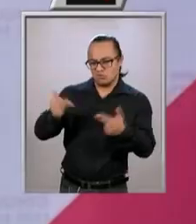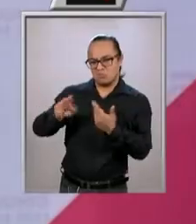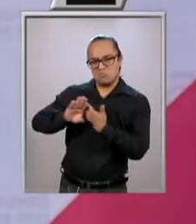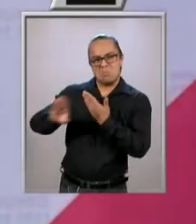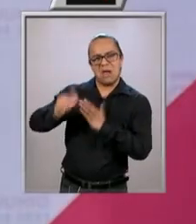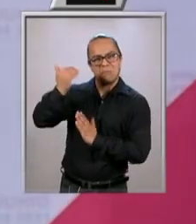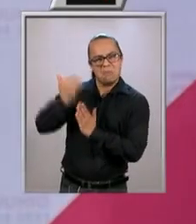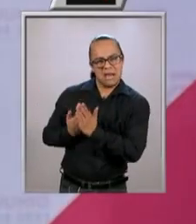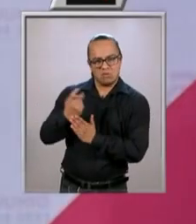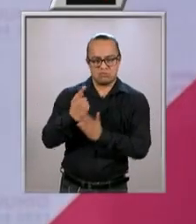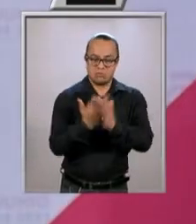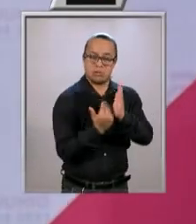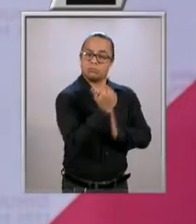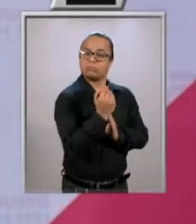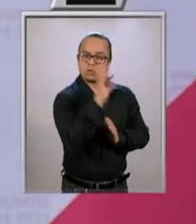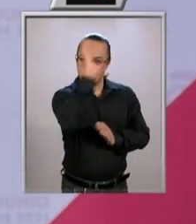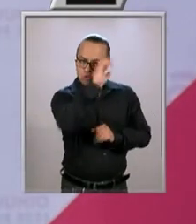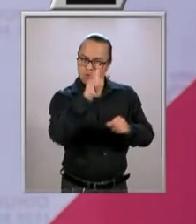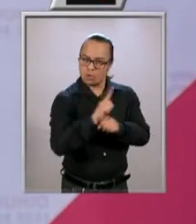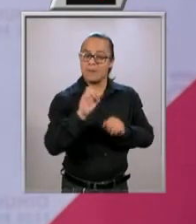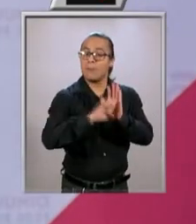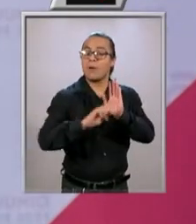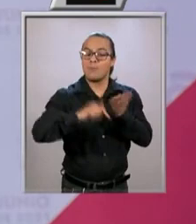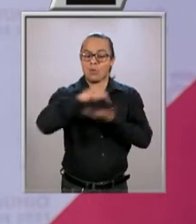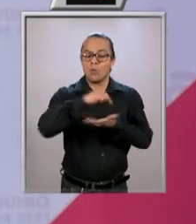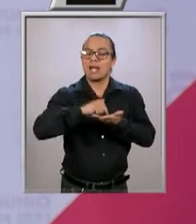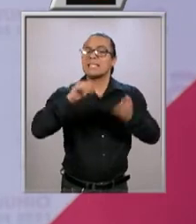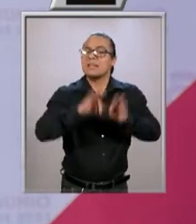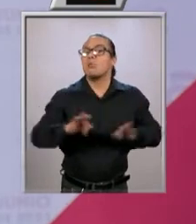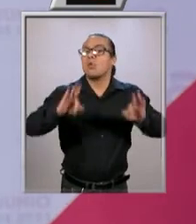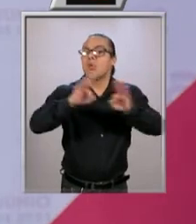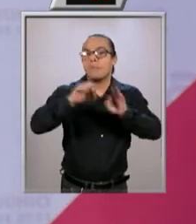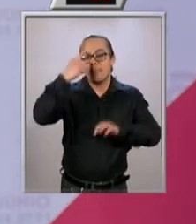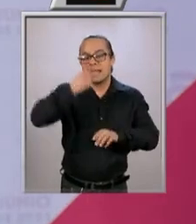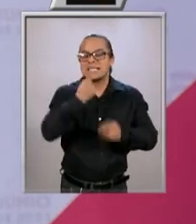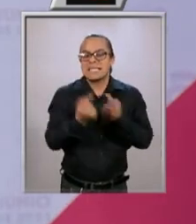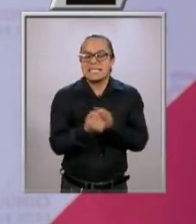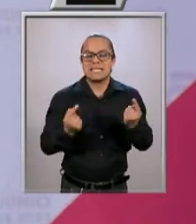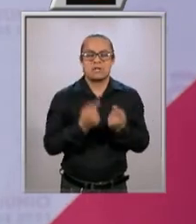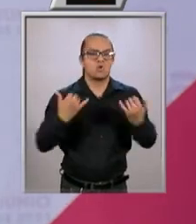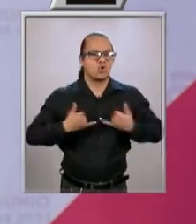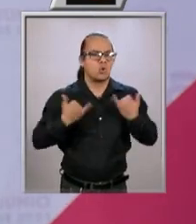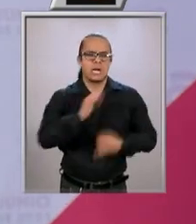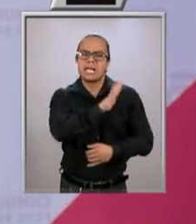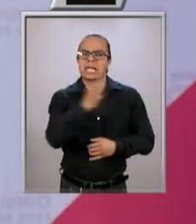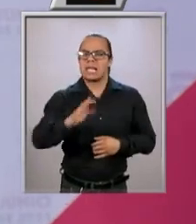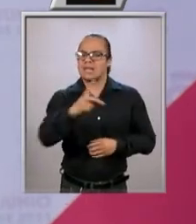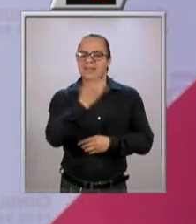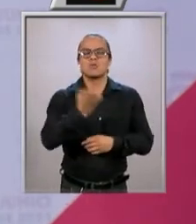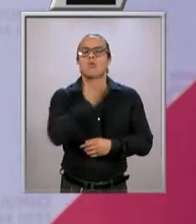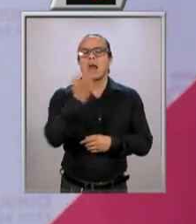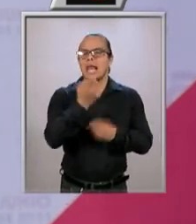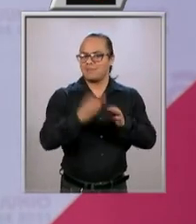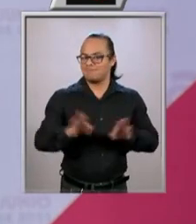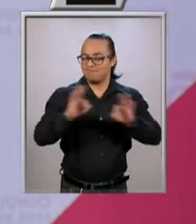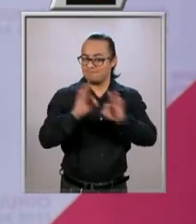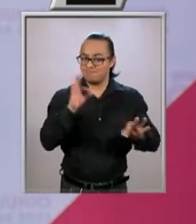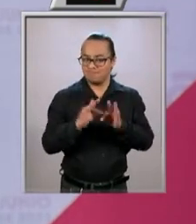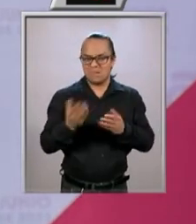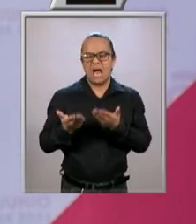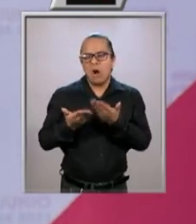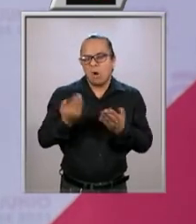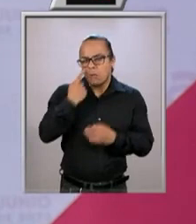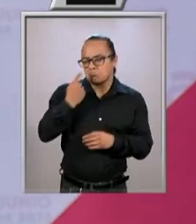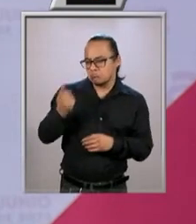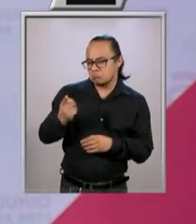el espacio cultural por excelencia son para las niñas niños y jóvenes es la escuela y tú Delfina